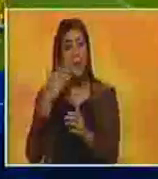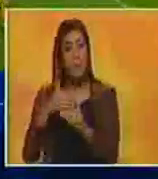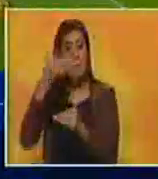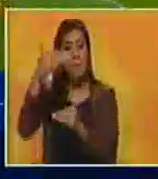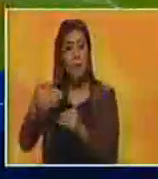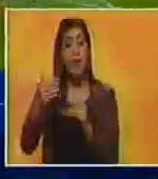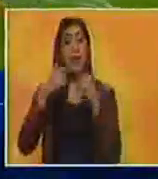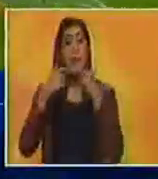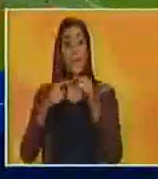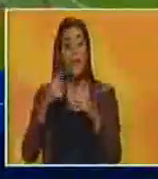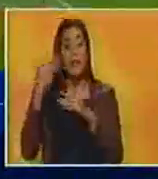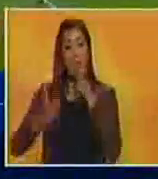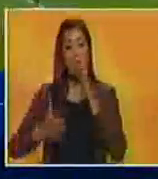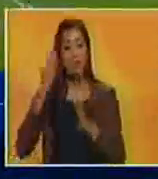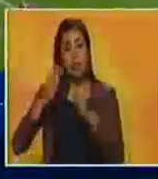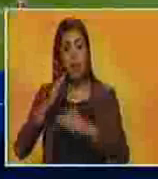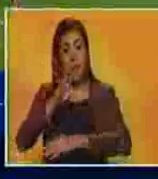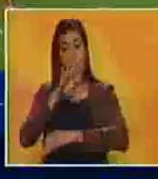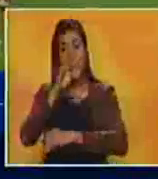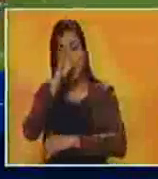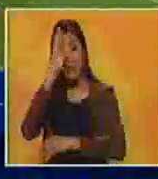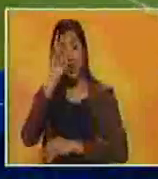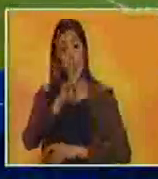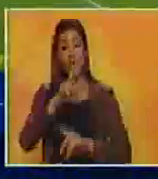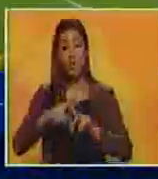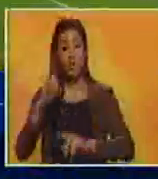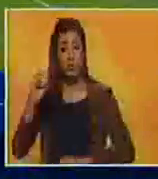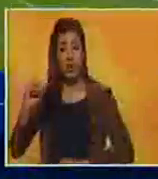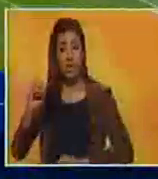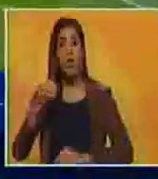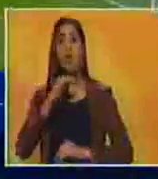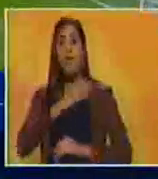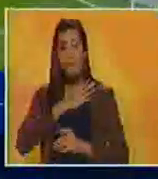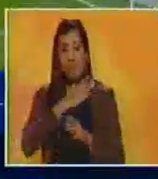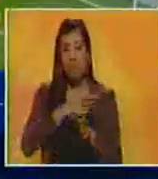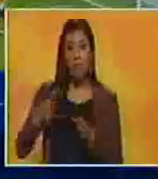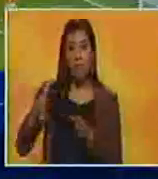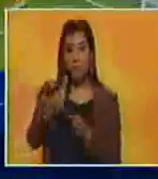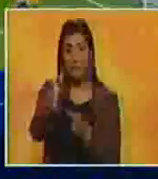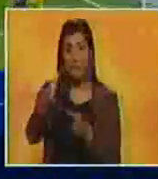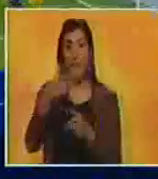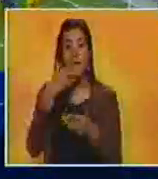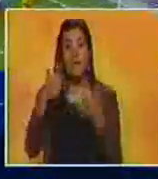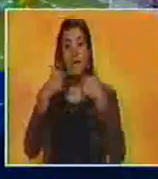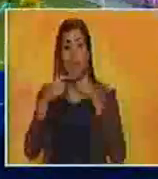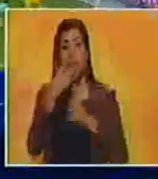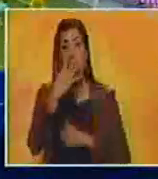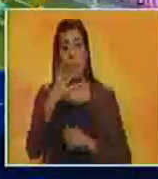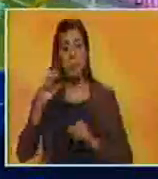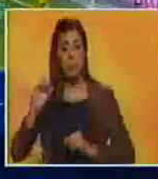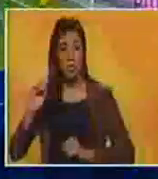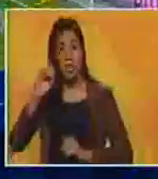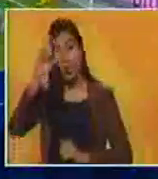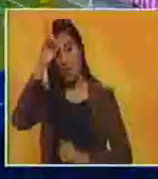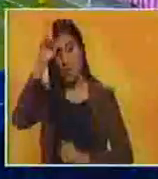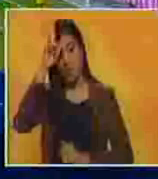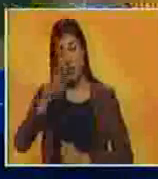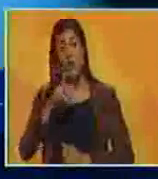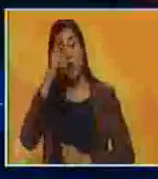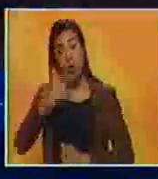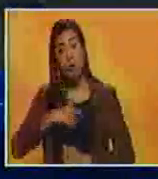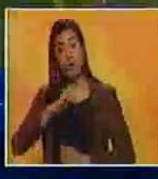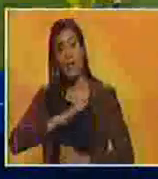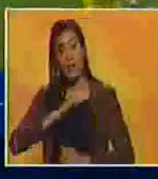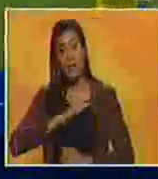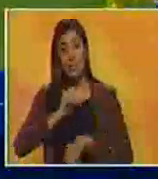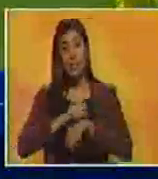clasificar. Cayó ante el Atlético de Madrid 2-0, en lo que fue el desquite colchonero tras la caída 4-0 en Alemania. Saúl